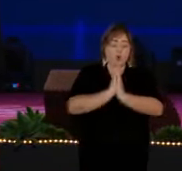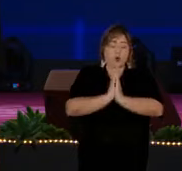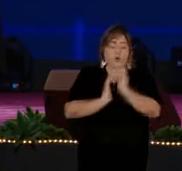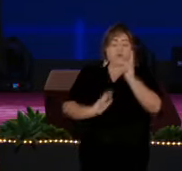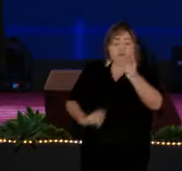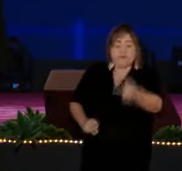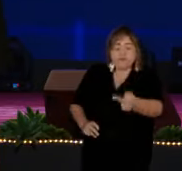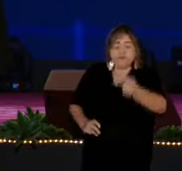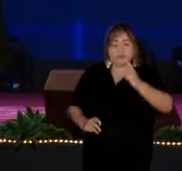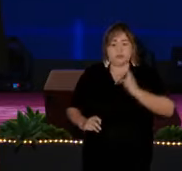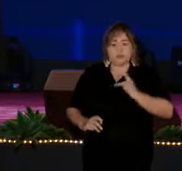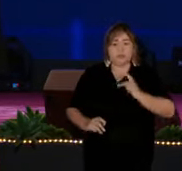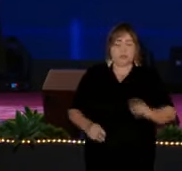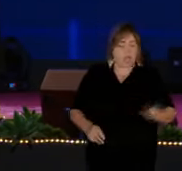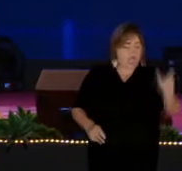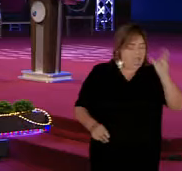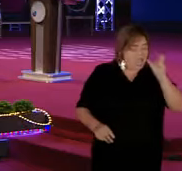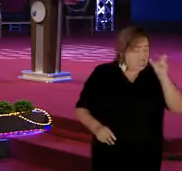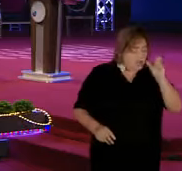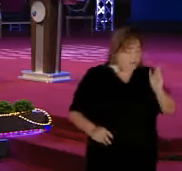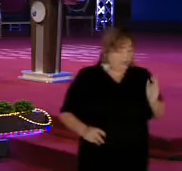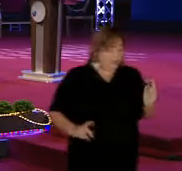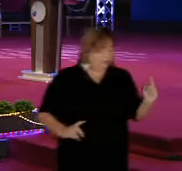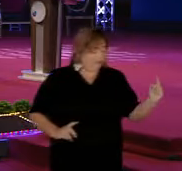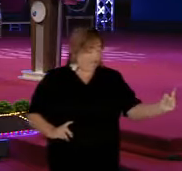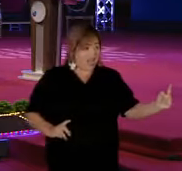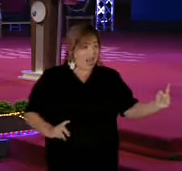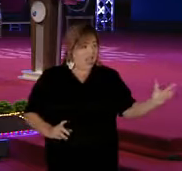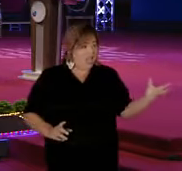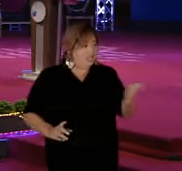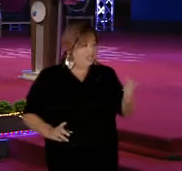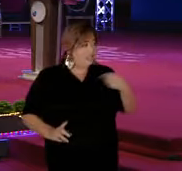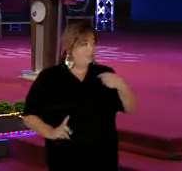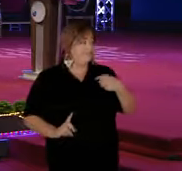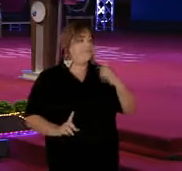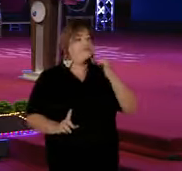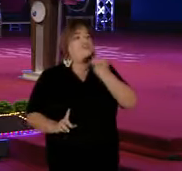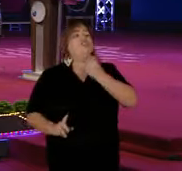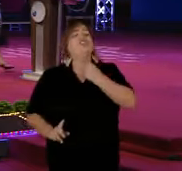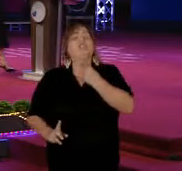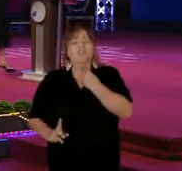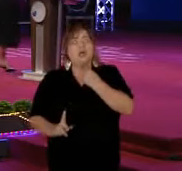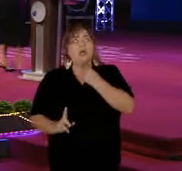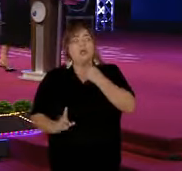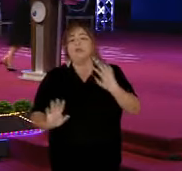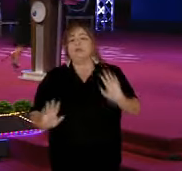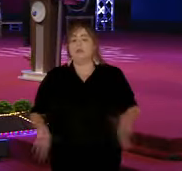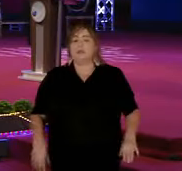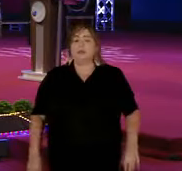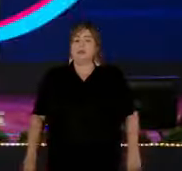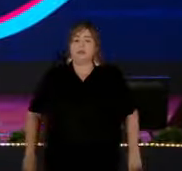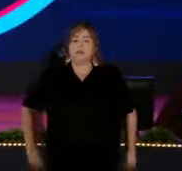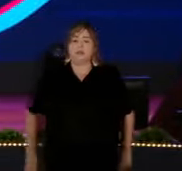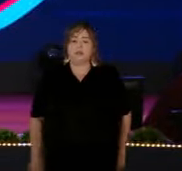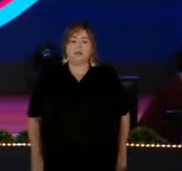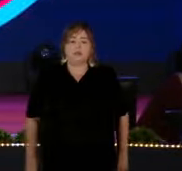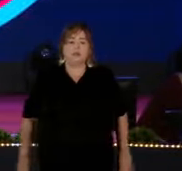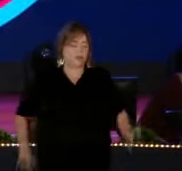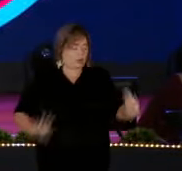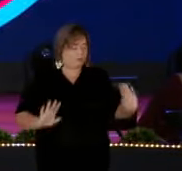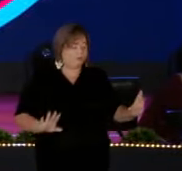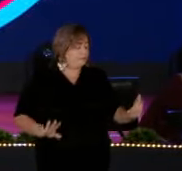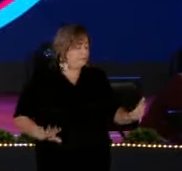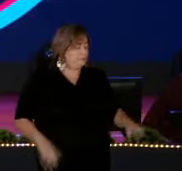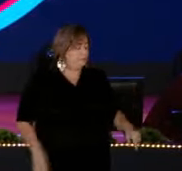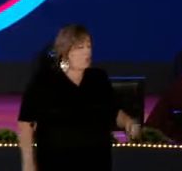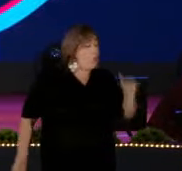poner tropiezo para que usted se detenga. Aleluya. Así que no voy a abundar eso porque eso fue el miércoles.